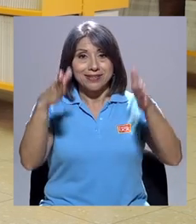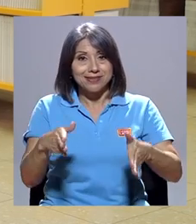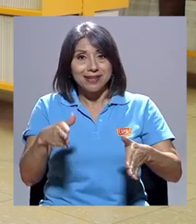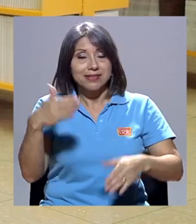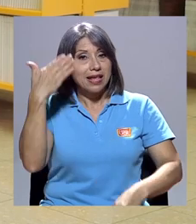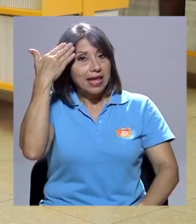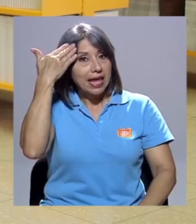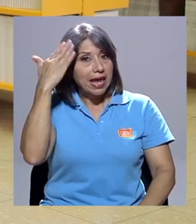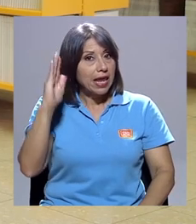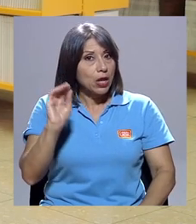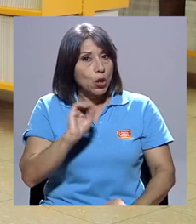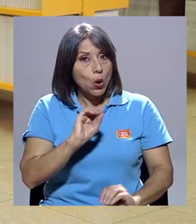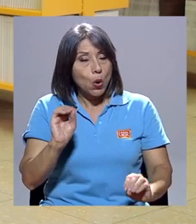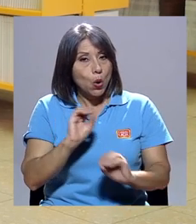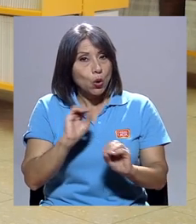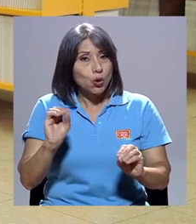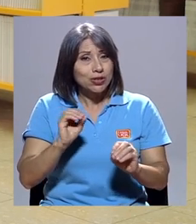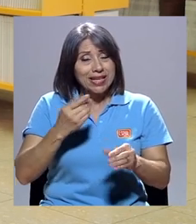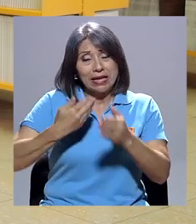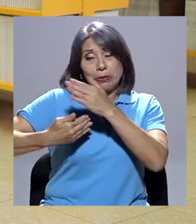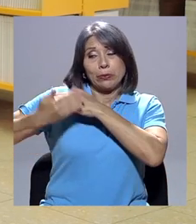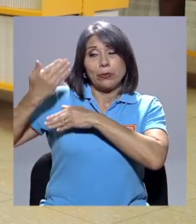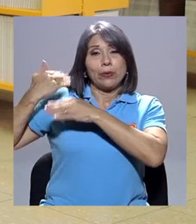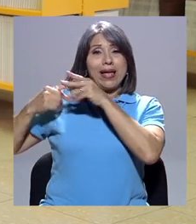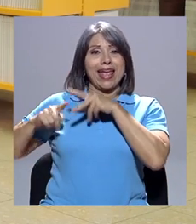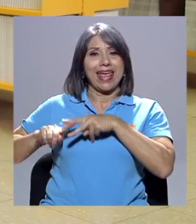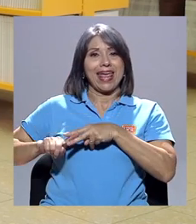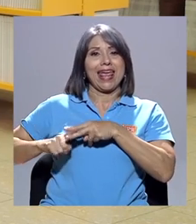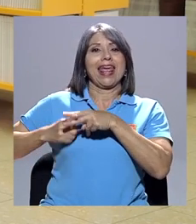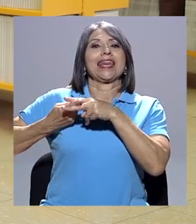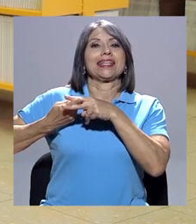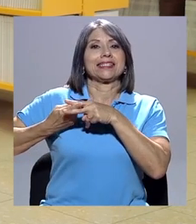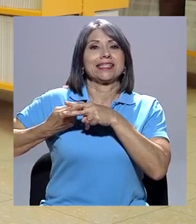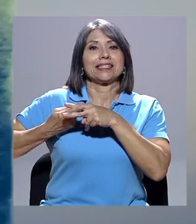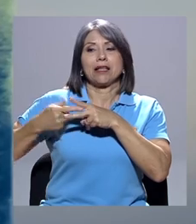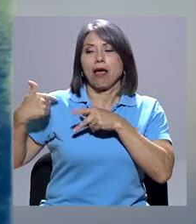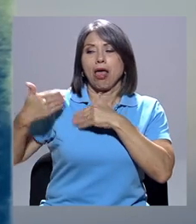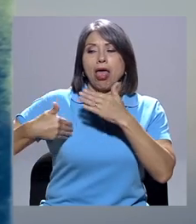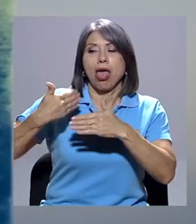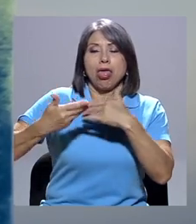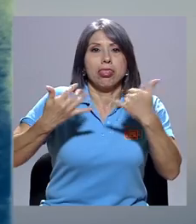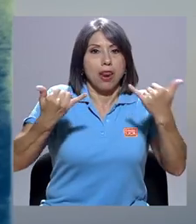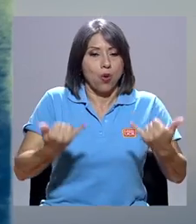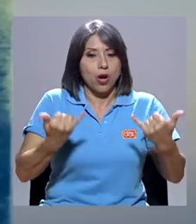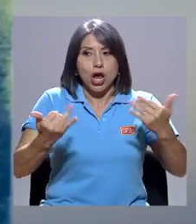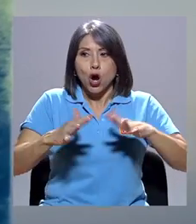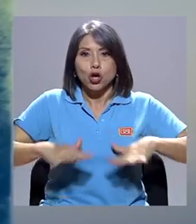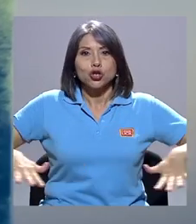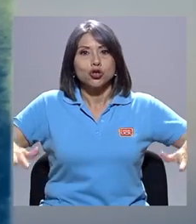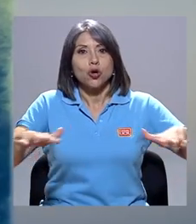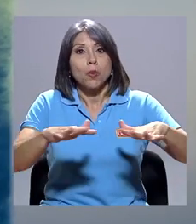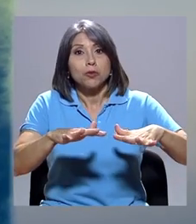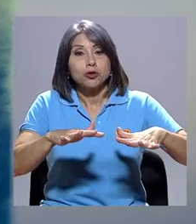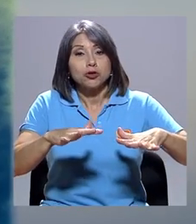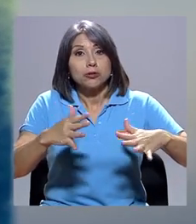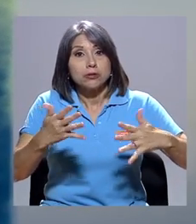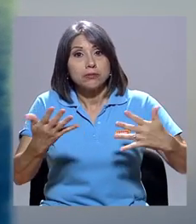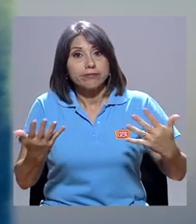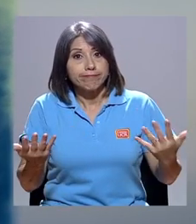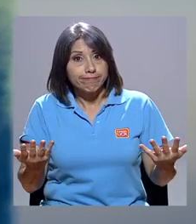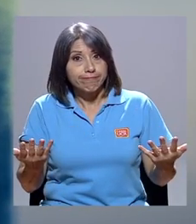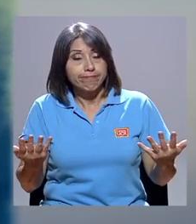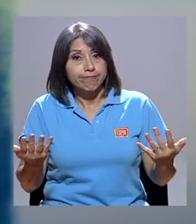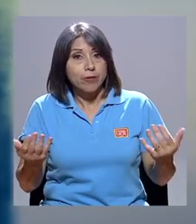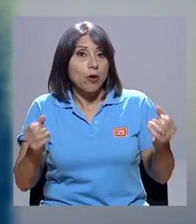conoce la génesis de lo que hoy somos es capaz